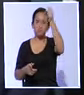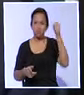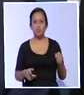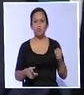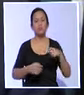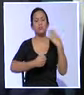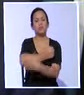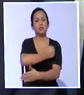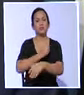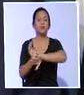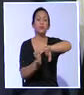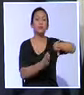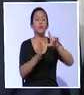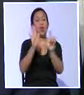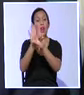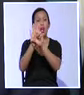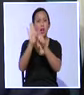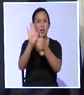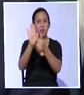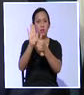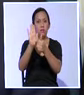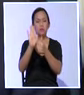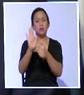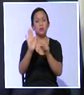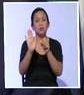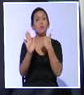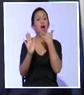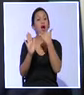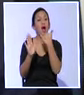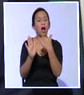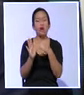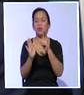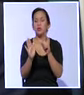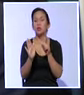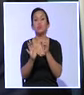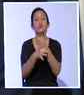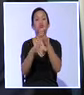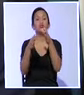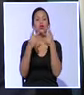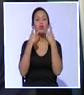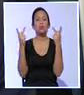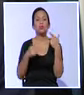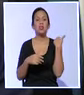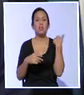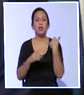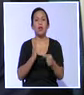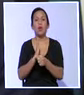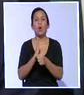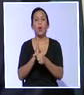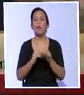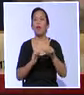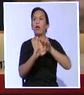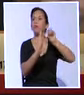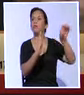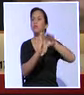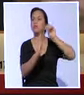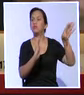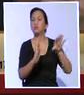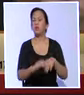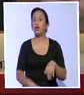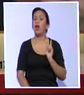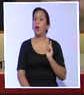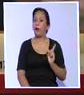asamblea con la ley que evite que funcionarios porque prohíba que funcionarios públicos tengan cuentas en paraísos fiscales otra